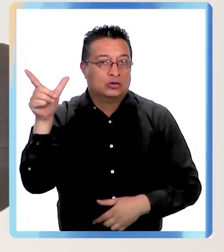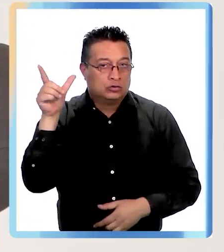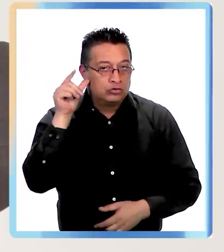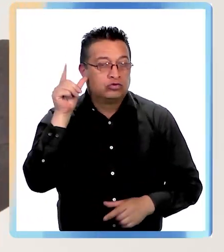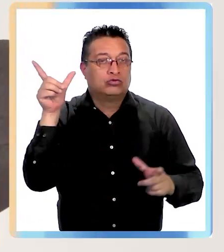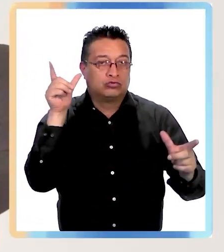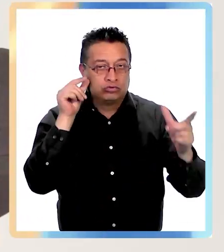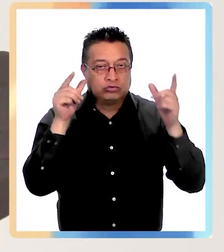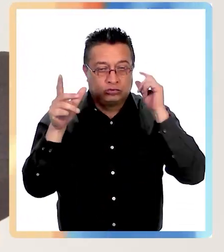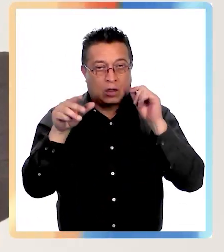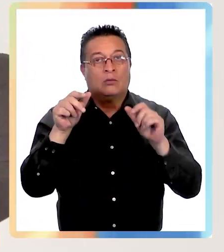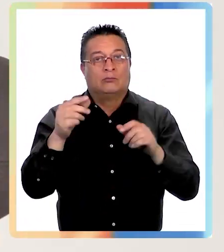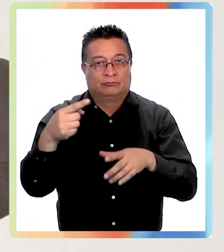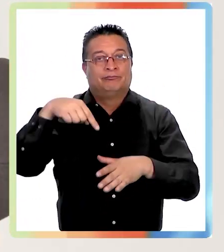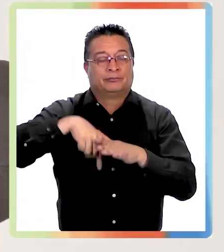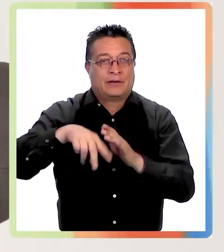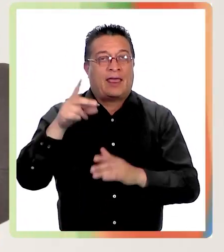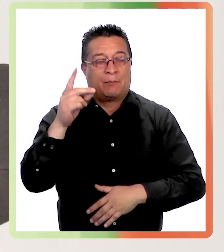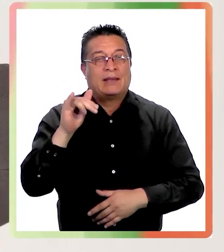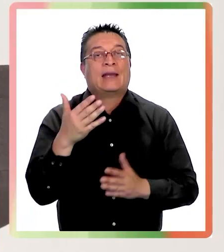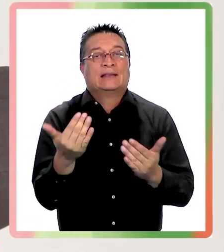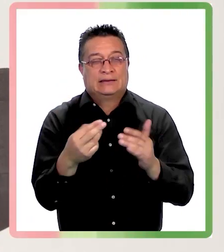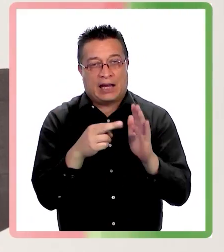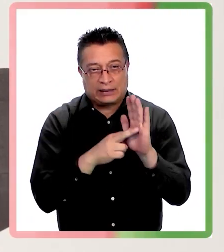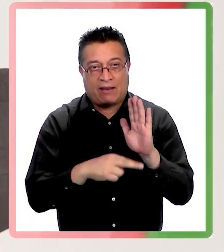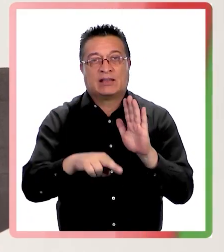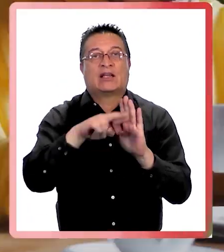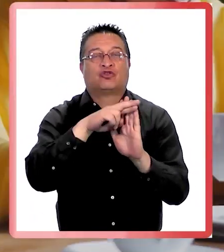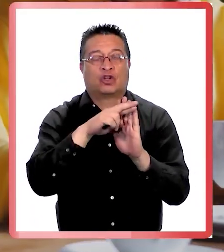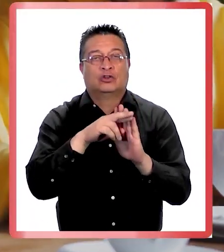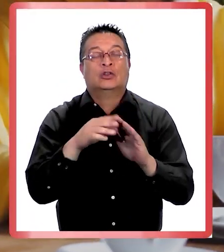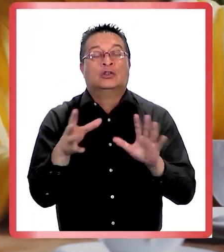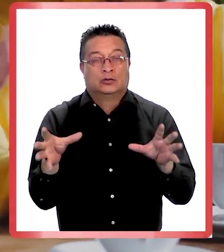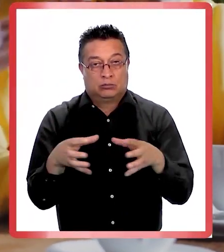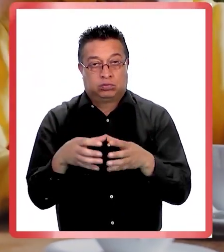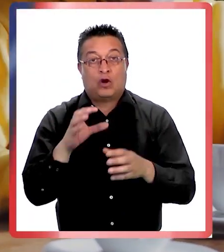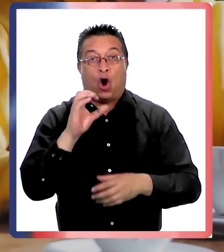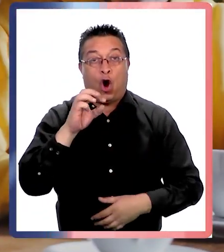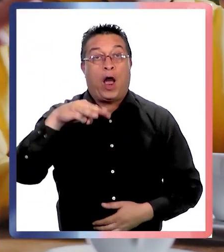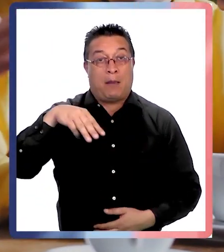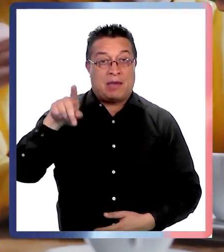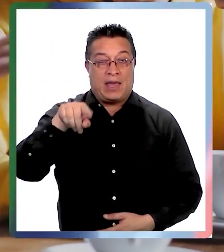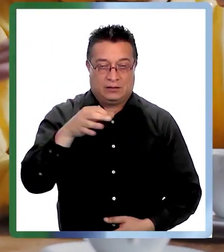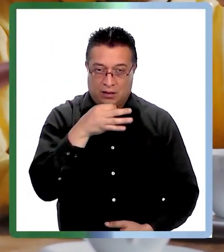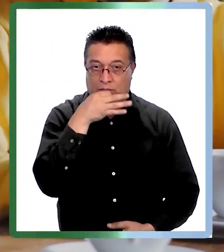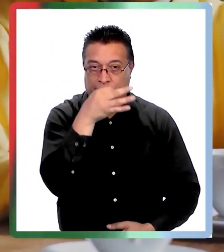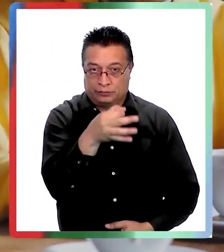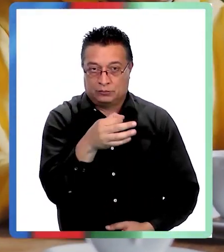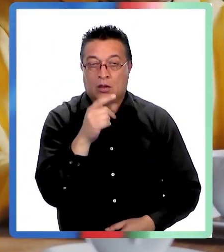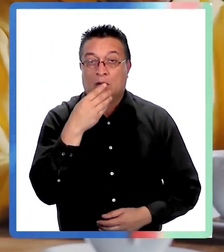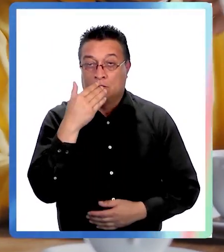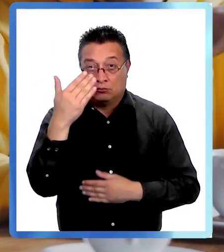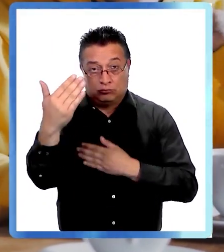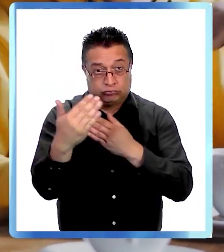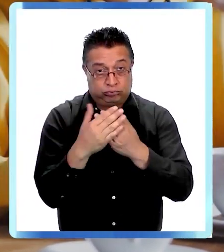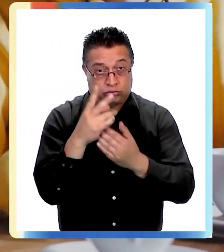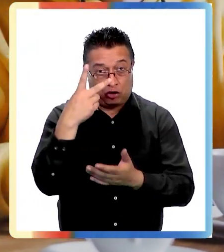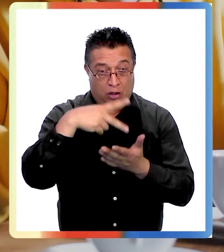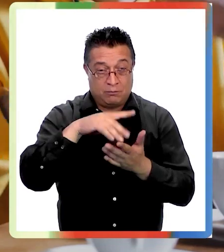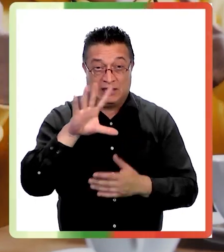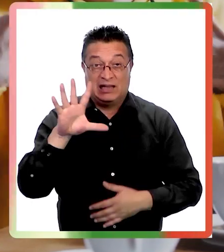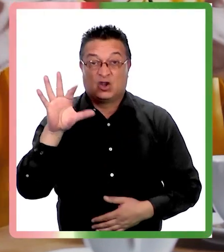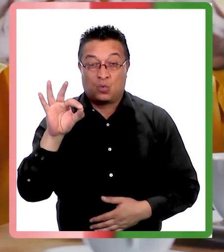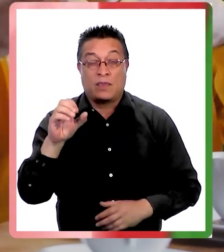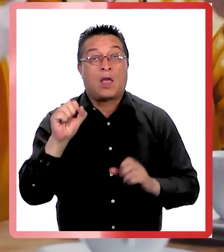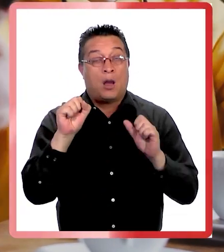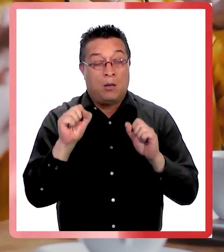audición discapacitante y requieren rehabilitación. Son datos de la Organización Mundial de la Salud que alerta de que para